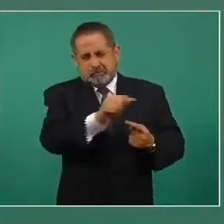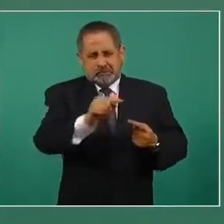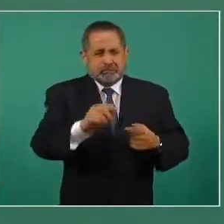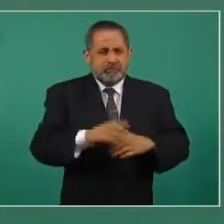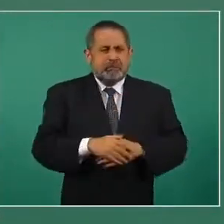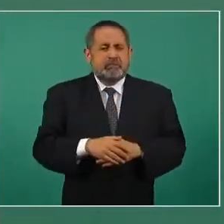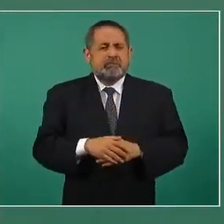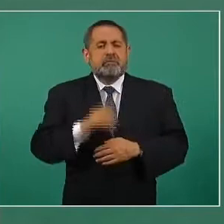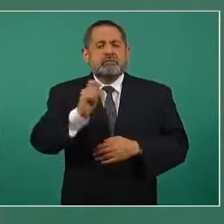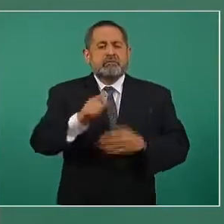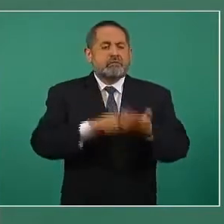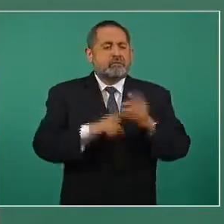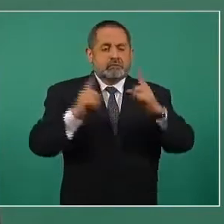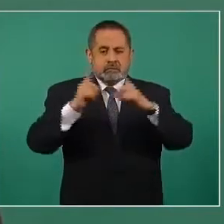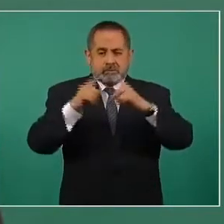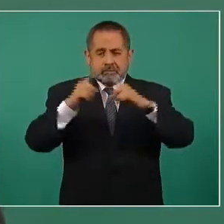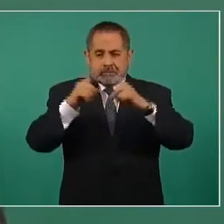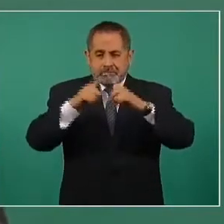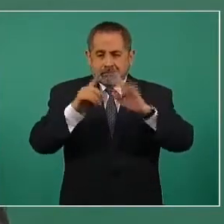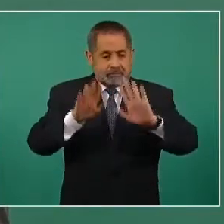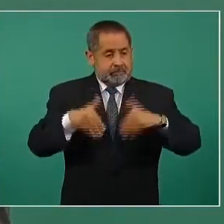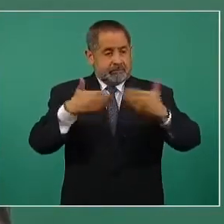en las afueras de las iglesias.